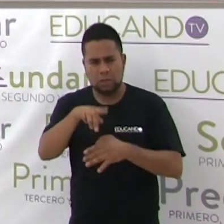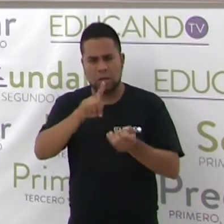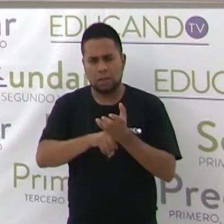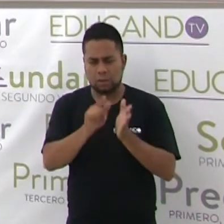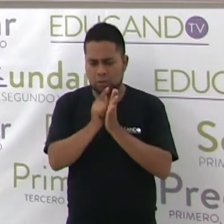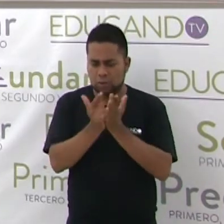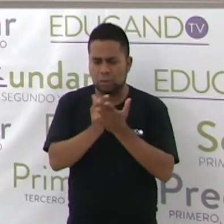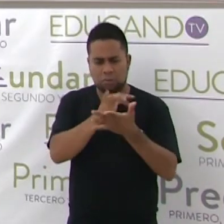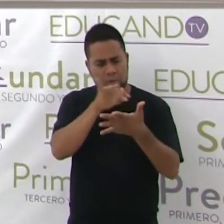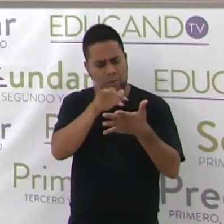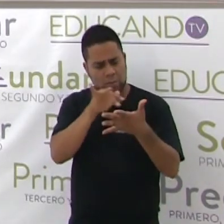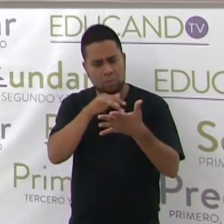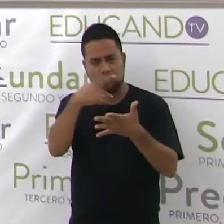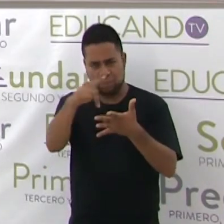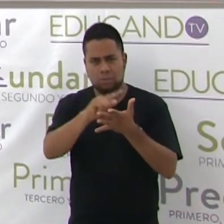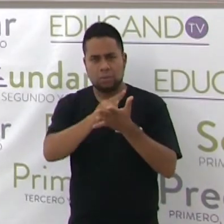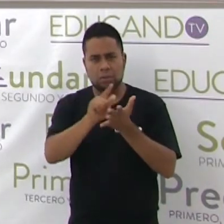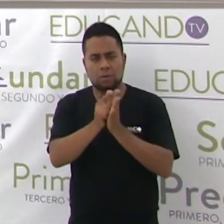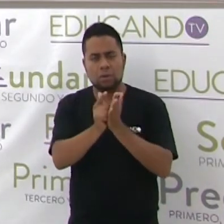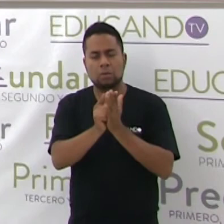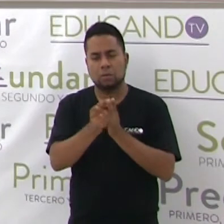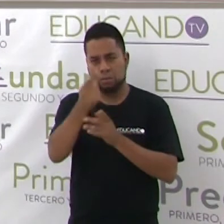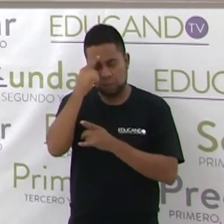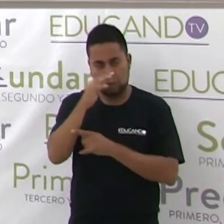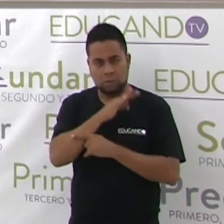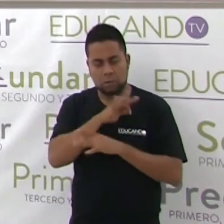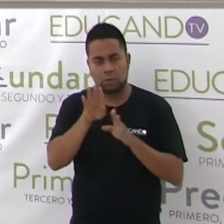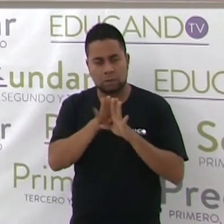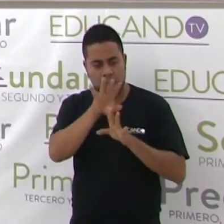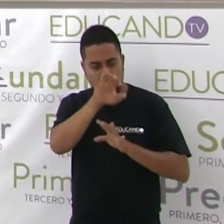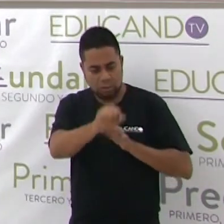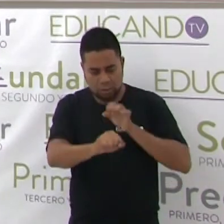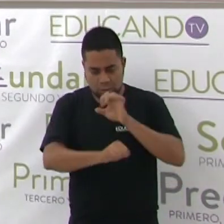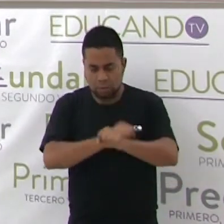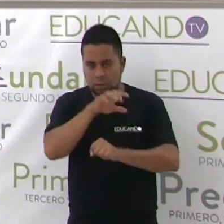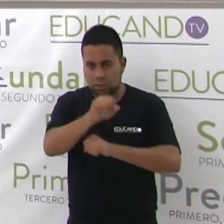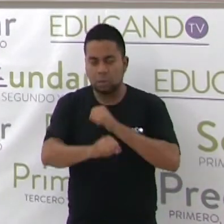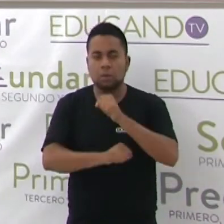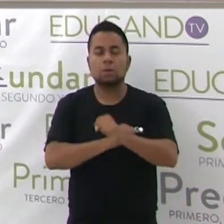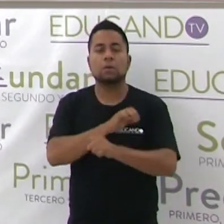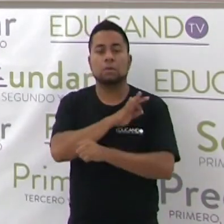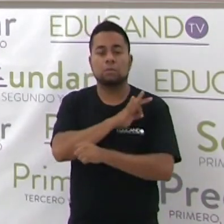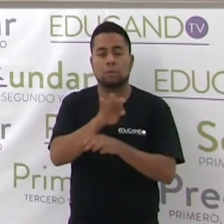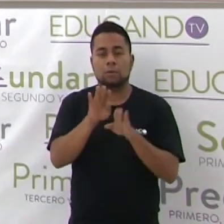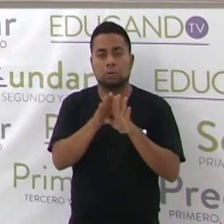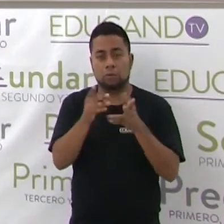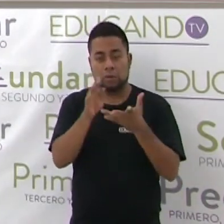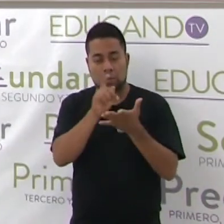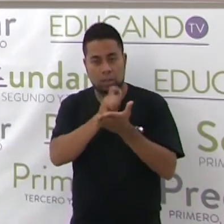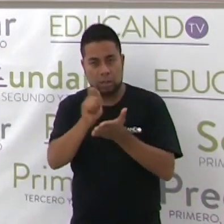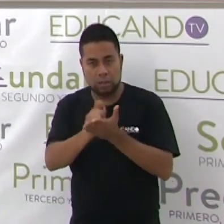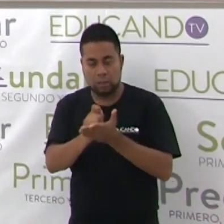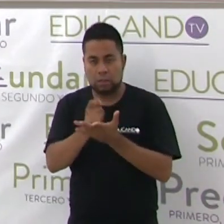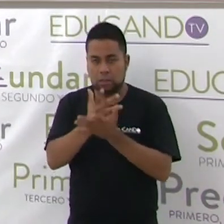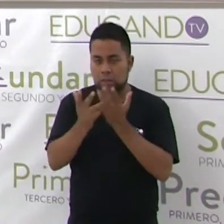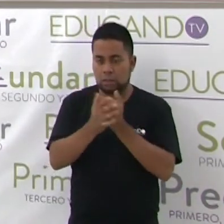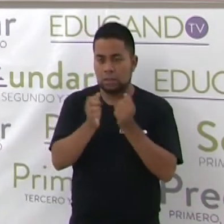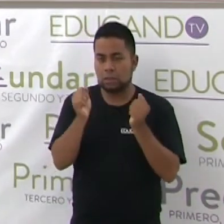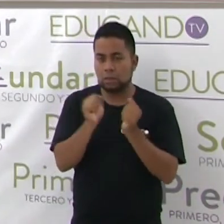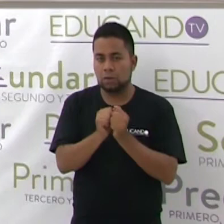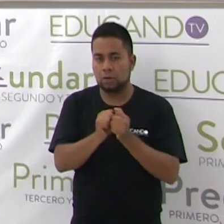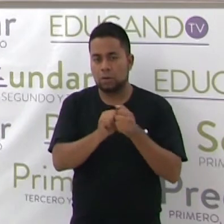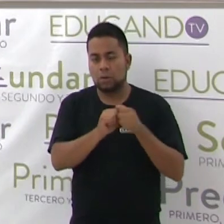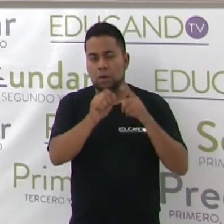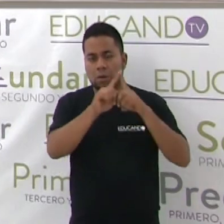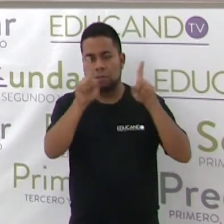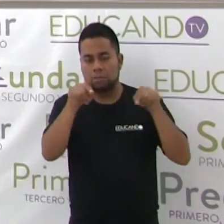de texto para que así podamos ir tomando esta referencia y podamos elaborar y concluir con nuestro